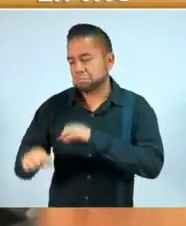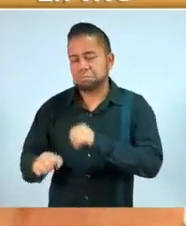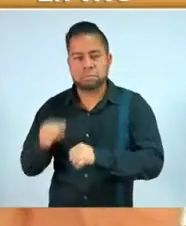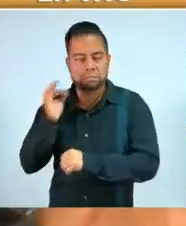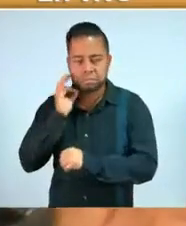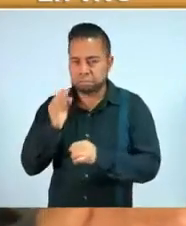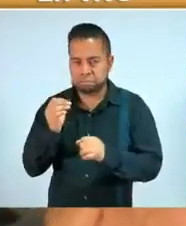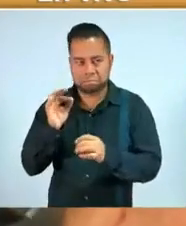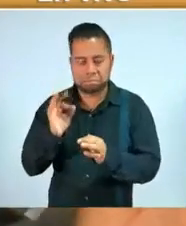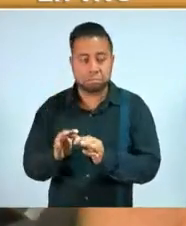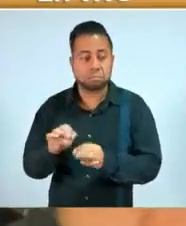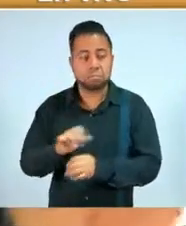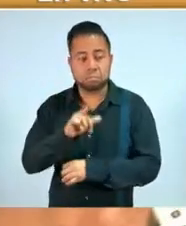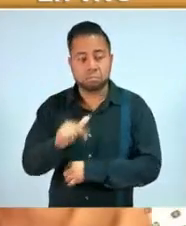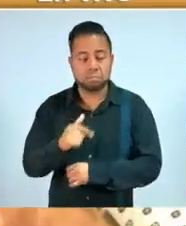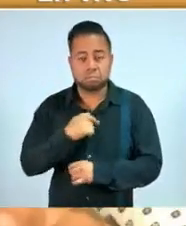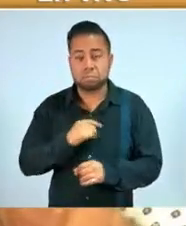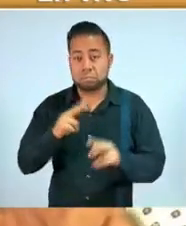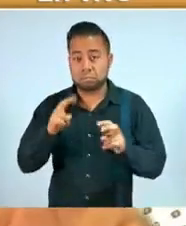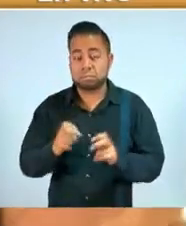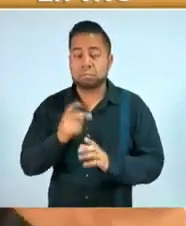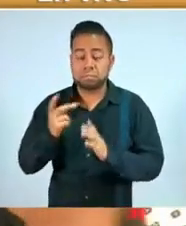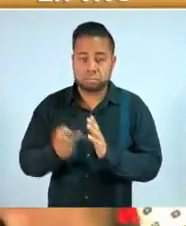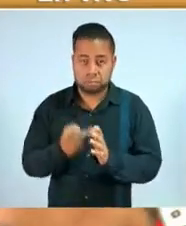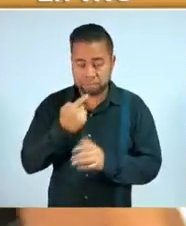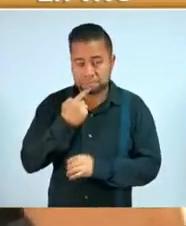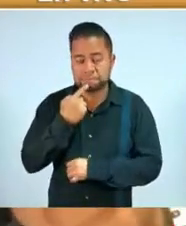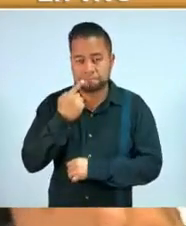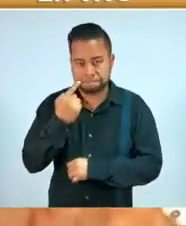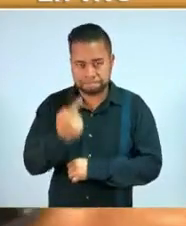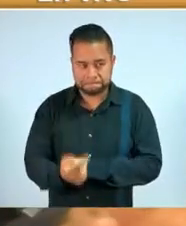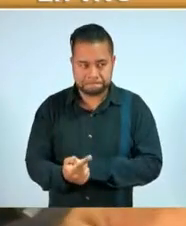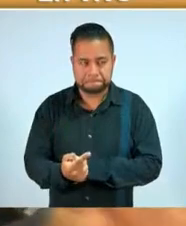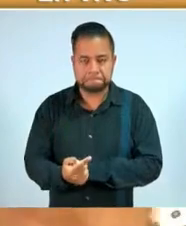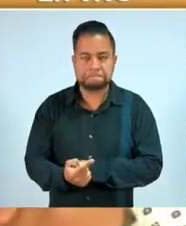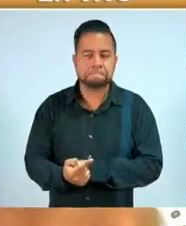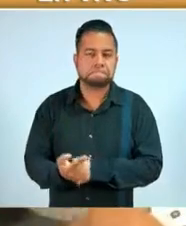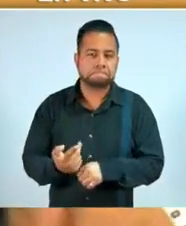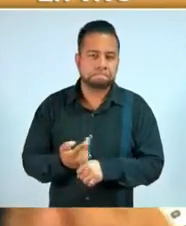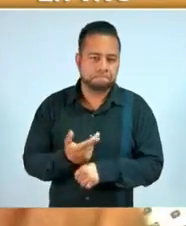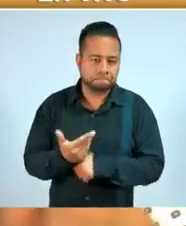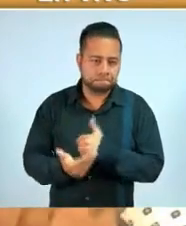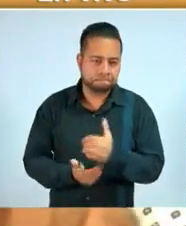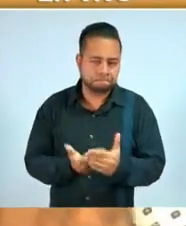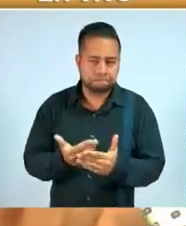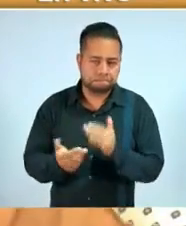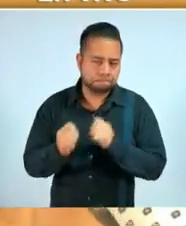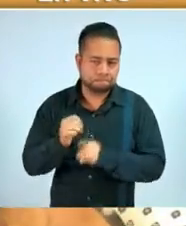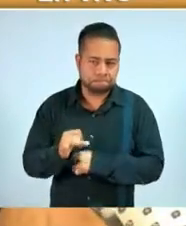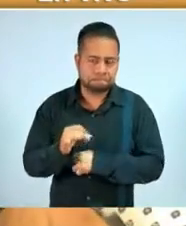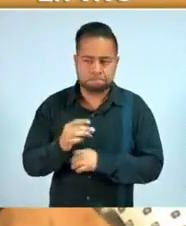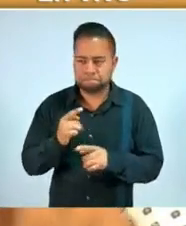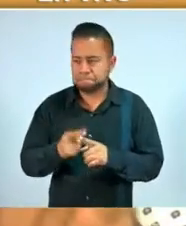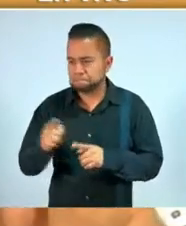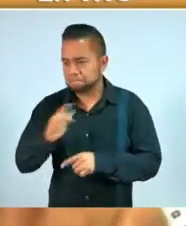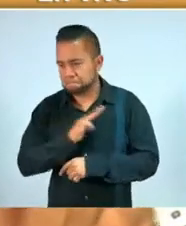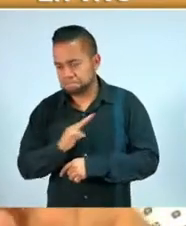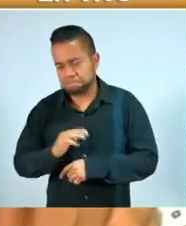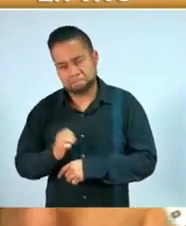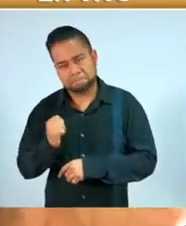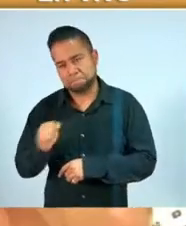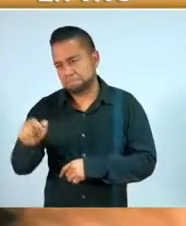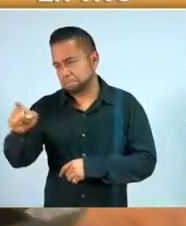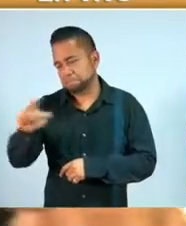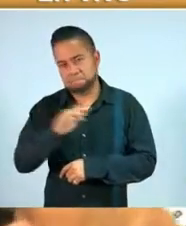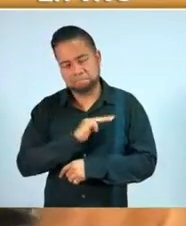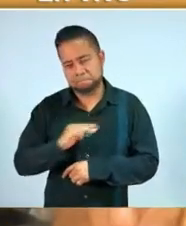Fiscalía. Es cuestión de retomar el tema, volvernos a meter en la central de abastos y redefinir esa acción. Aunque sí también le compete mucho al municipio, porque el municipio